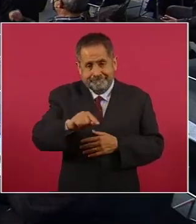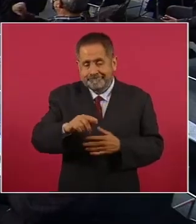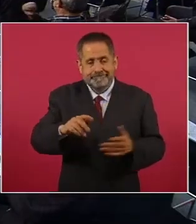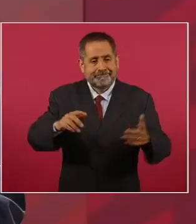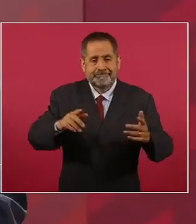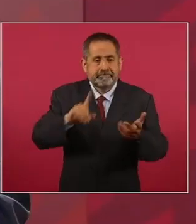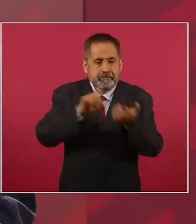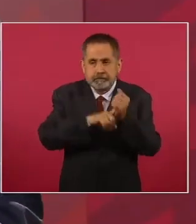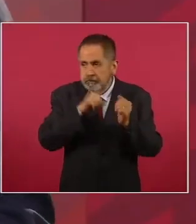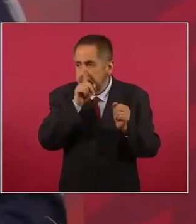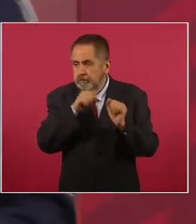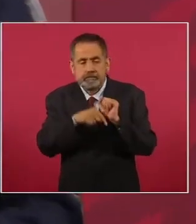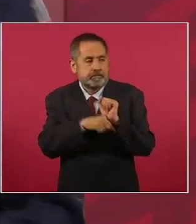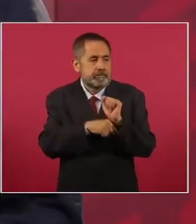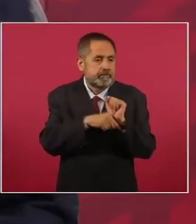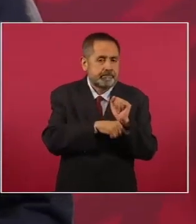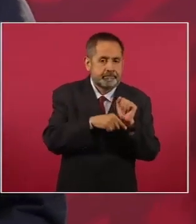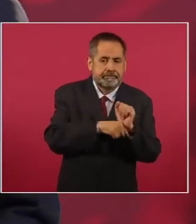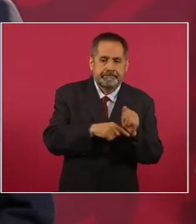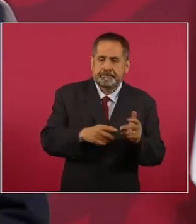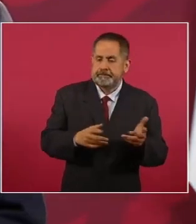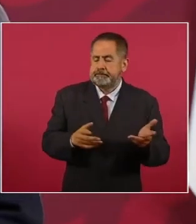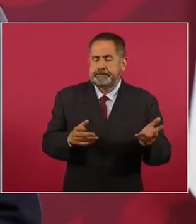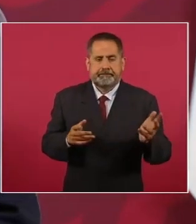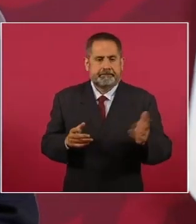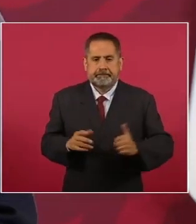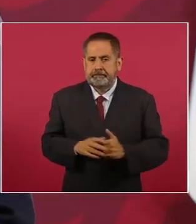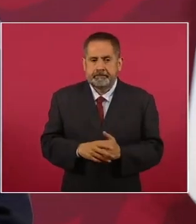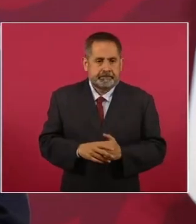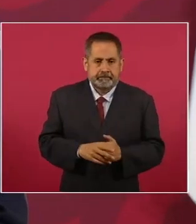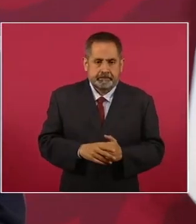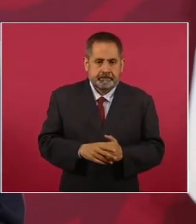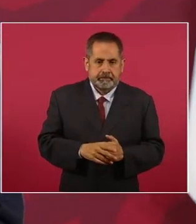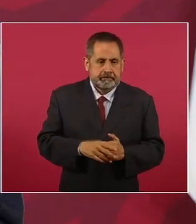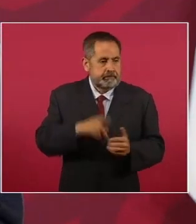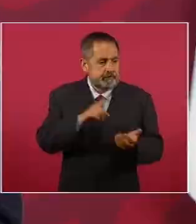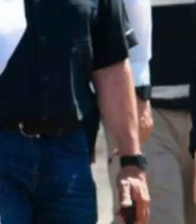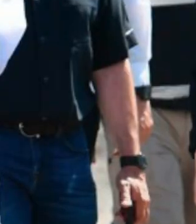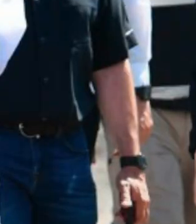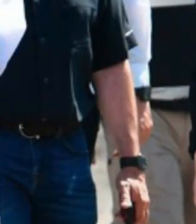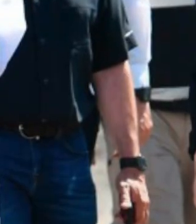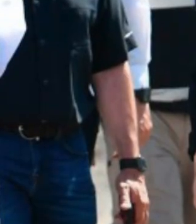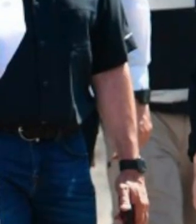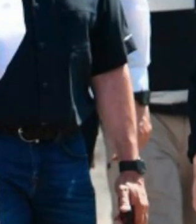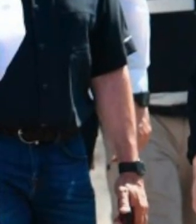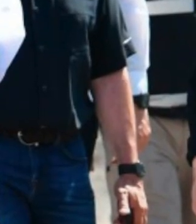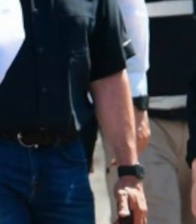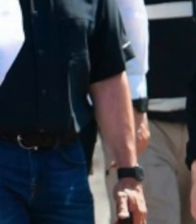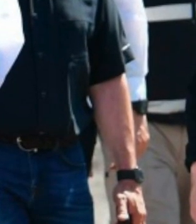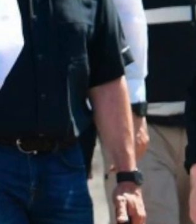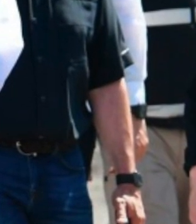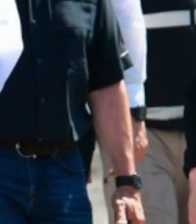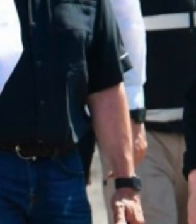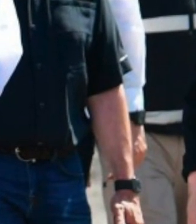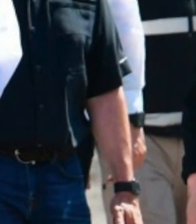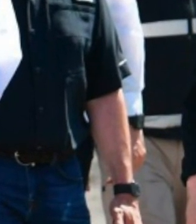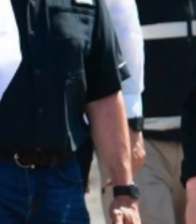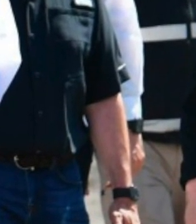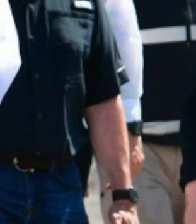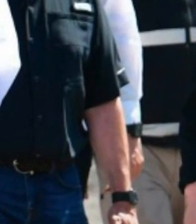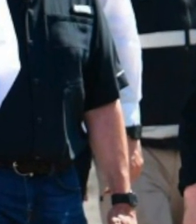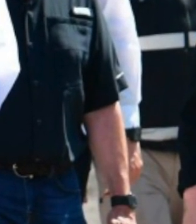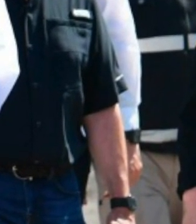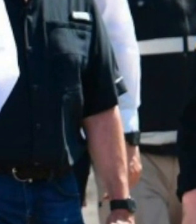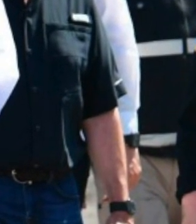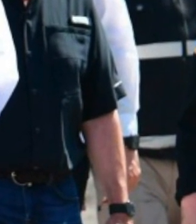expertos acudió a Chile para el rescate de más de 33 mineros, donde el gobierno fue duramente criticado por ayudar a foráneo y no su